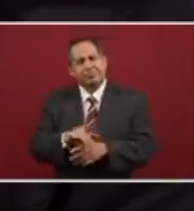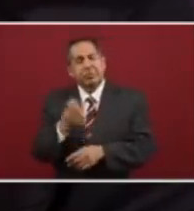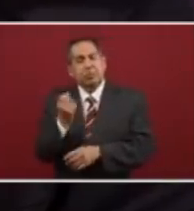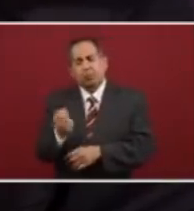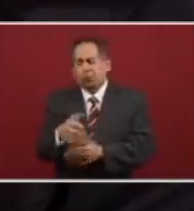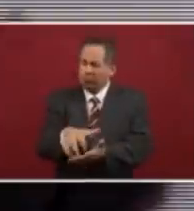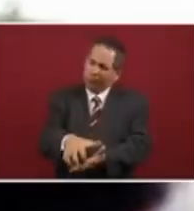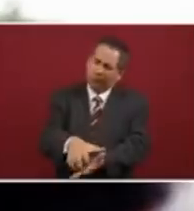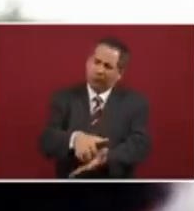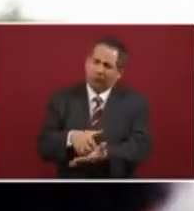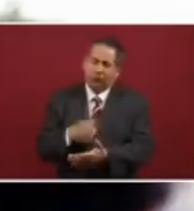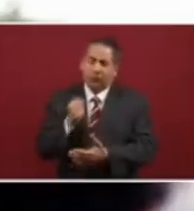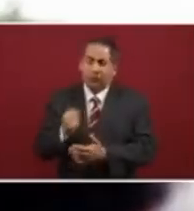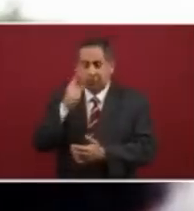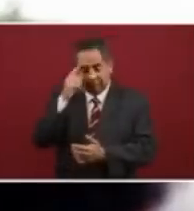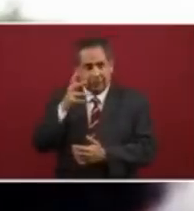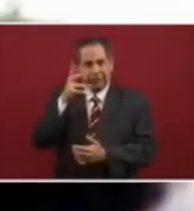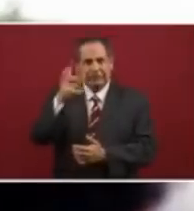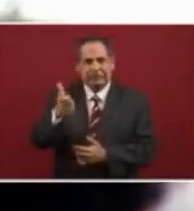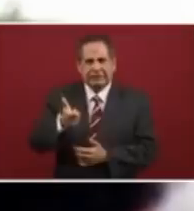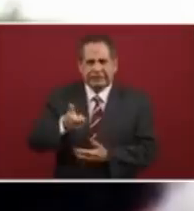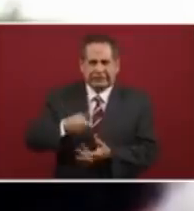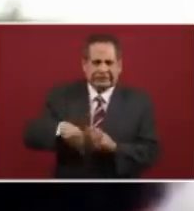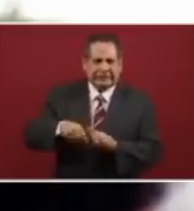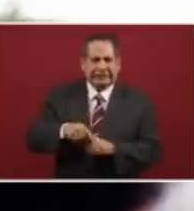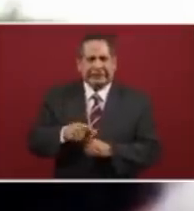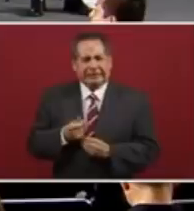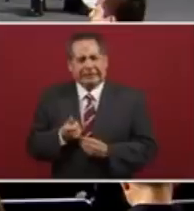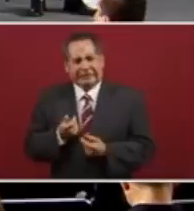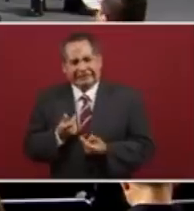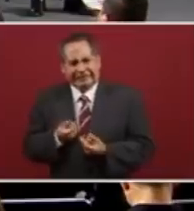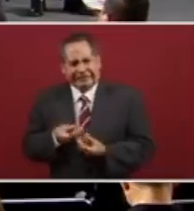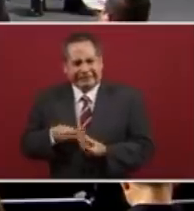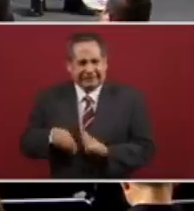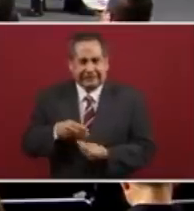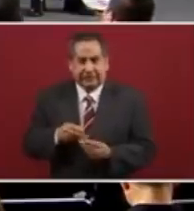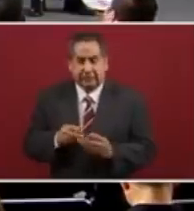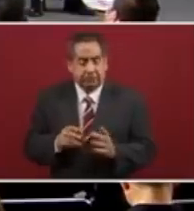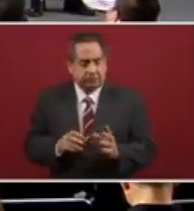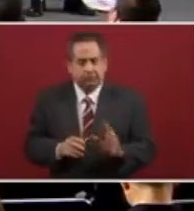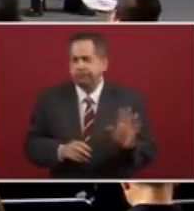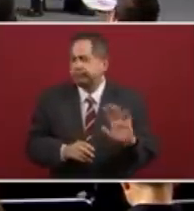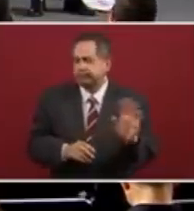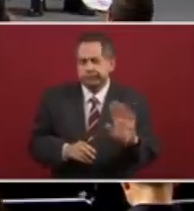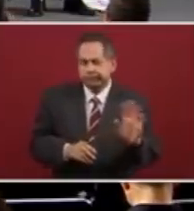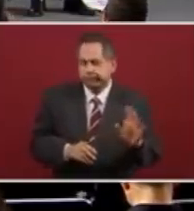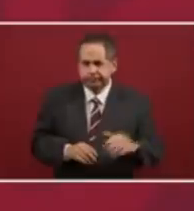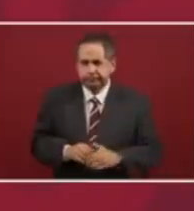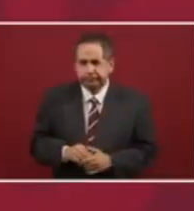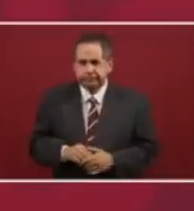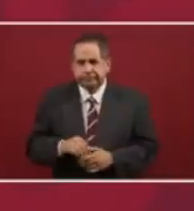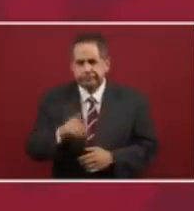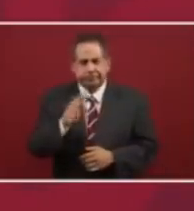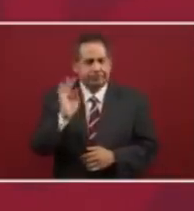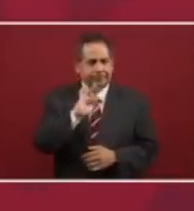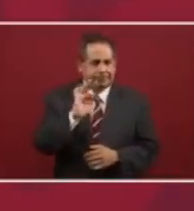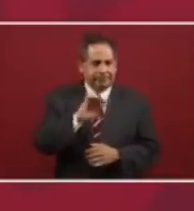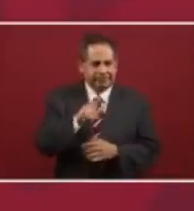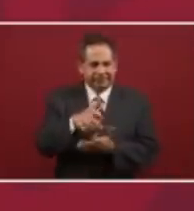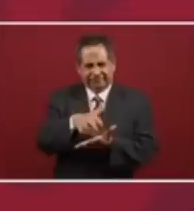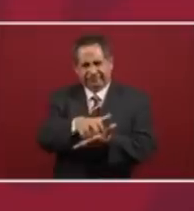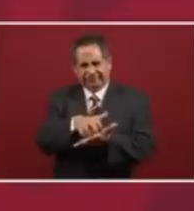fuerte que nos pueda llevar al auster y cid yo no no no sé acaso pasaríamos de la austeridad republicana